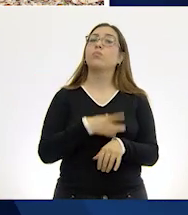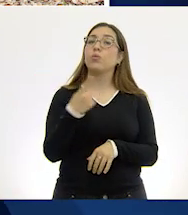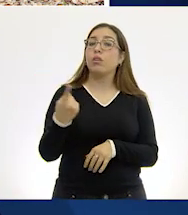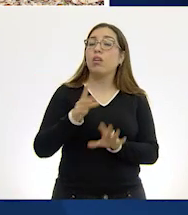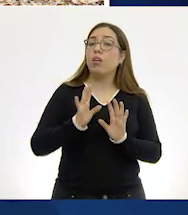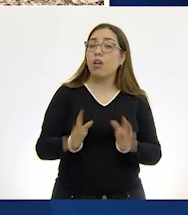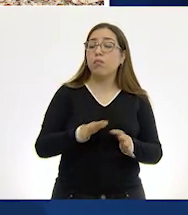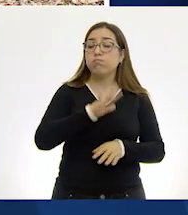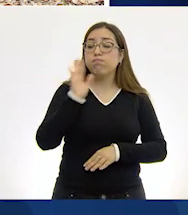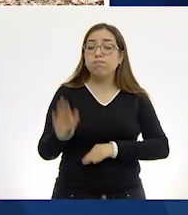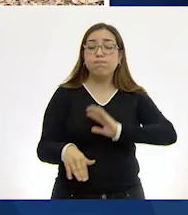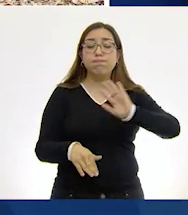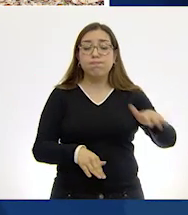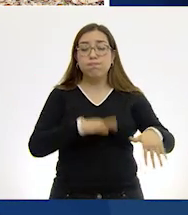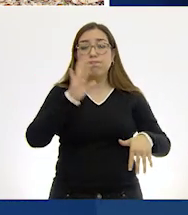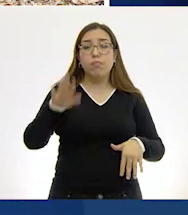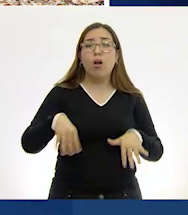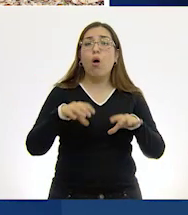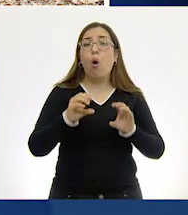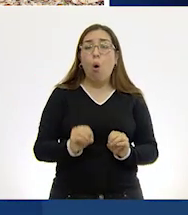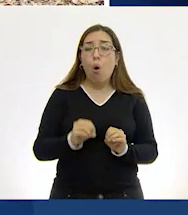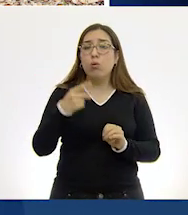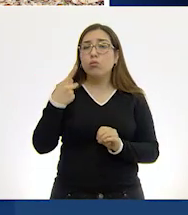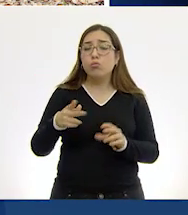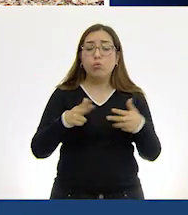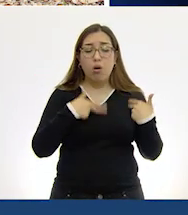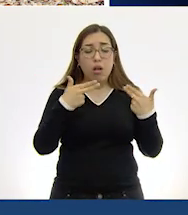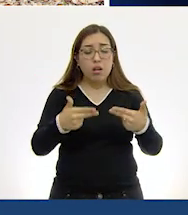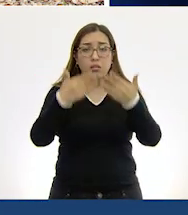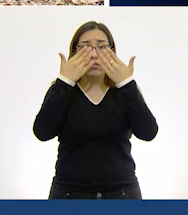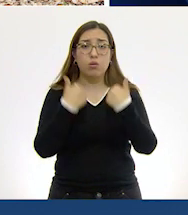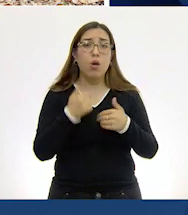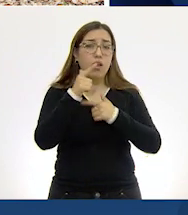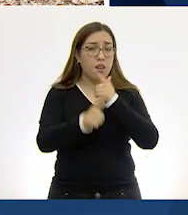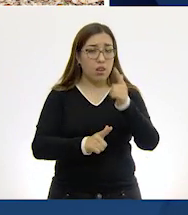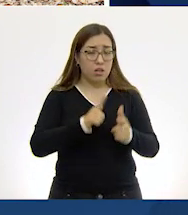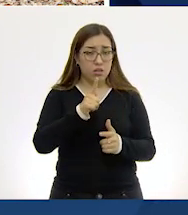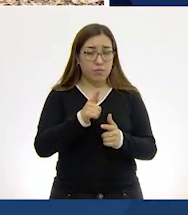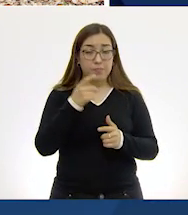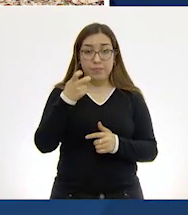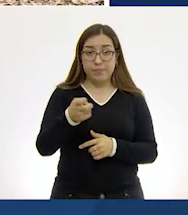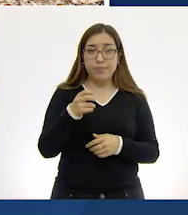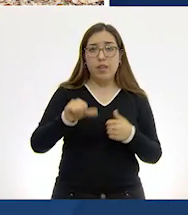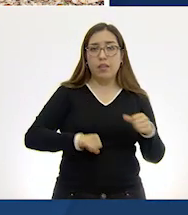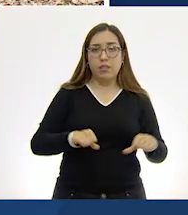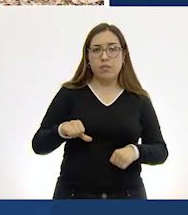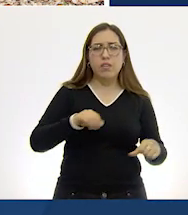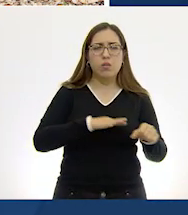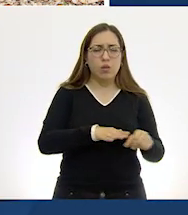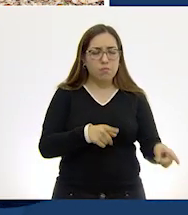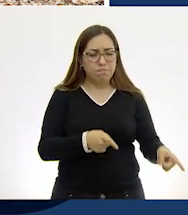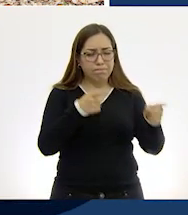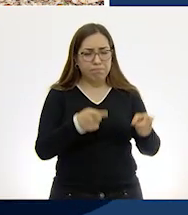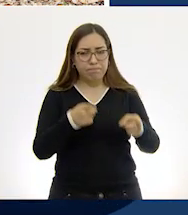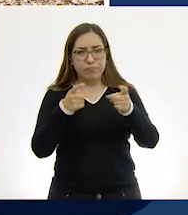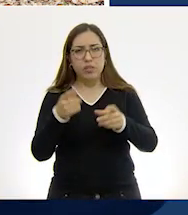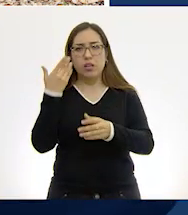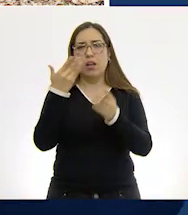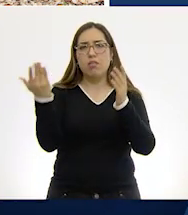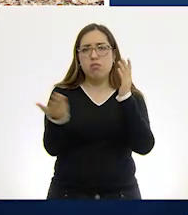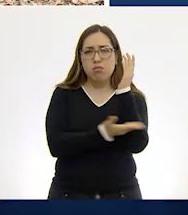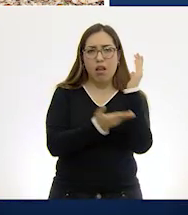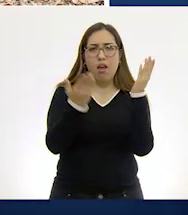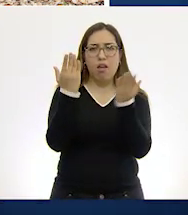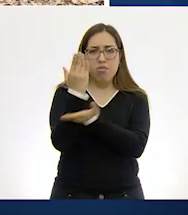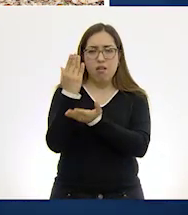o por tener un ritmo lento de reproducción, entre otras. La actividad de cacería, tala, pesca o comercio ilegal